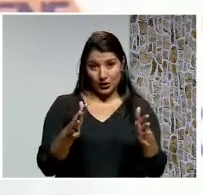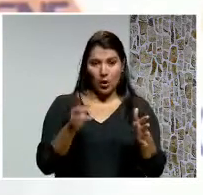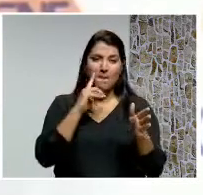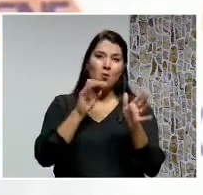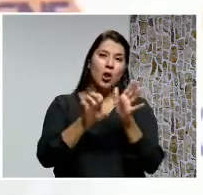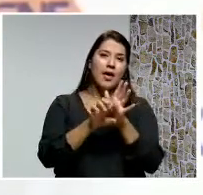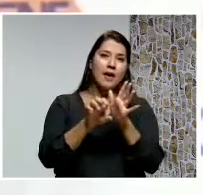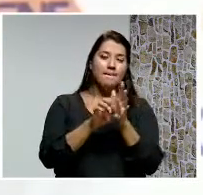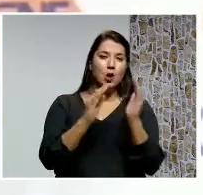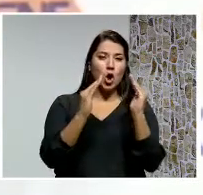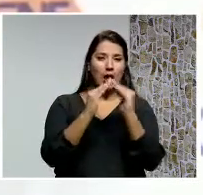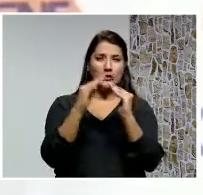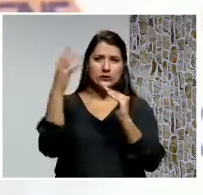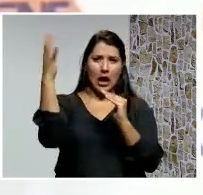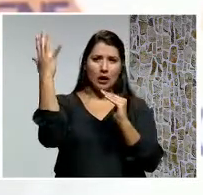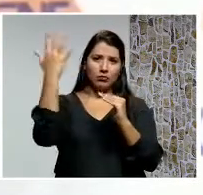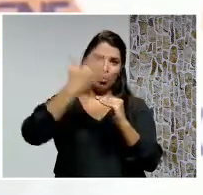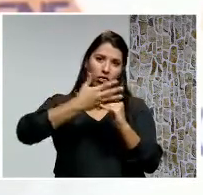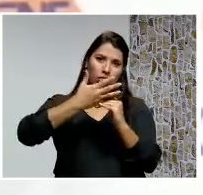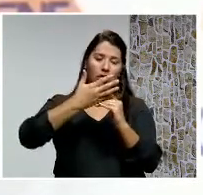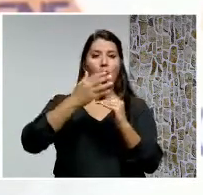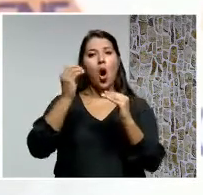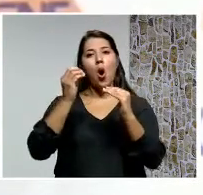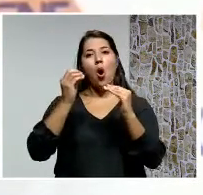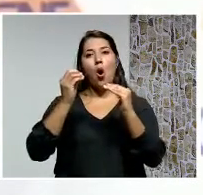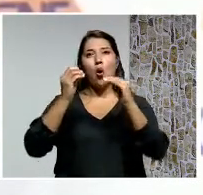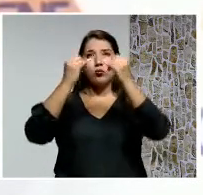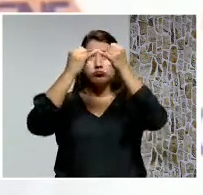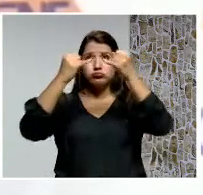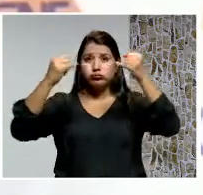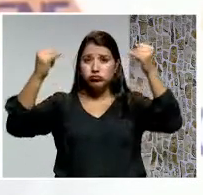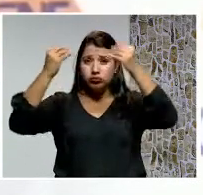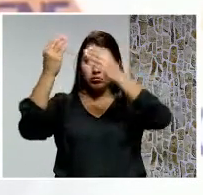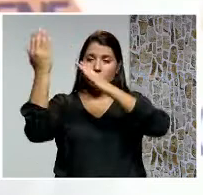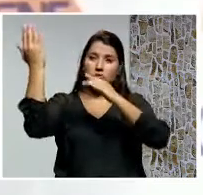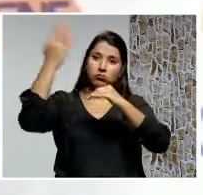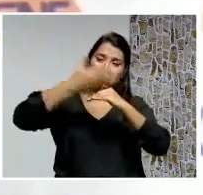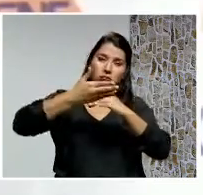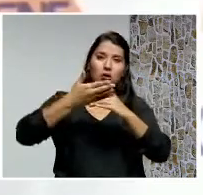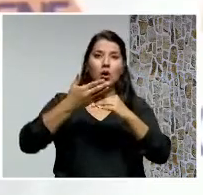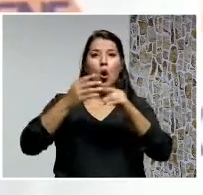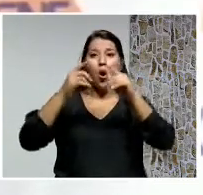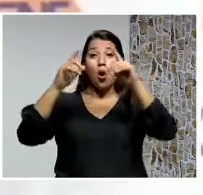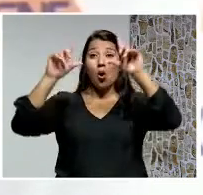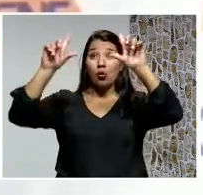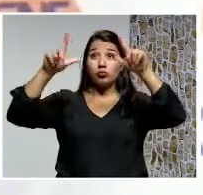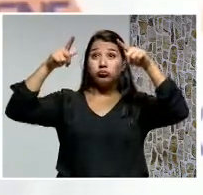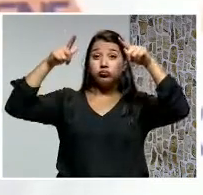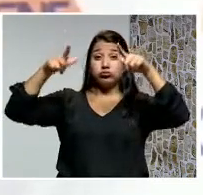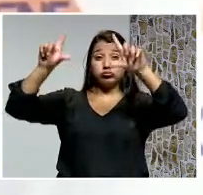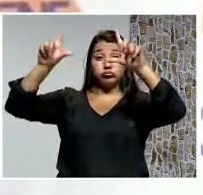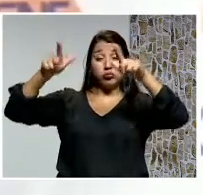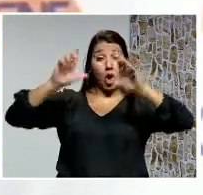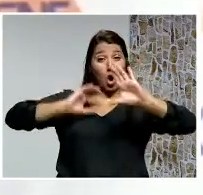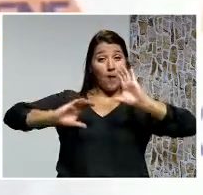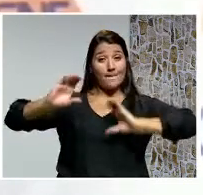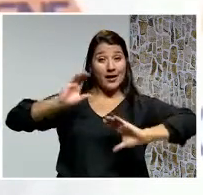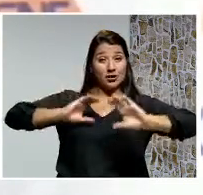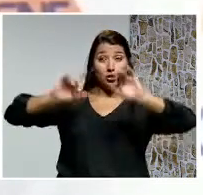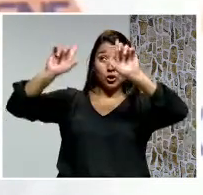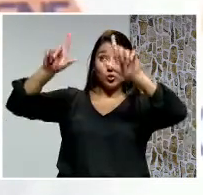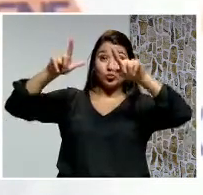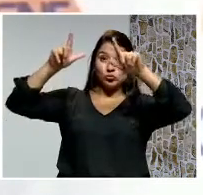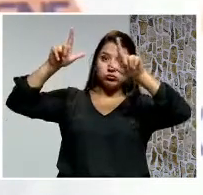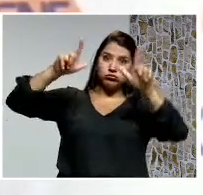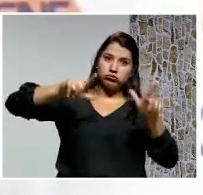de árboles, ramas, tendido eléctrico, rótulos comerciales, e igualmente aquellas personas que habitan o